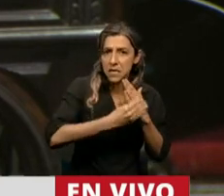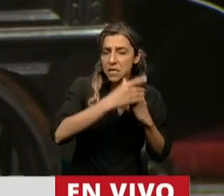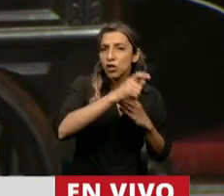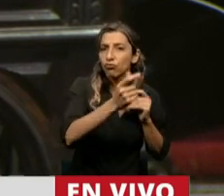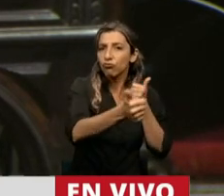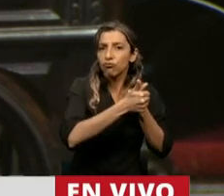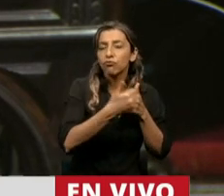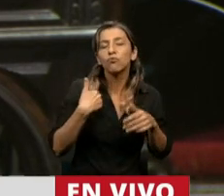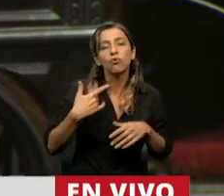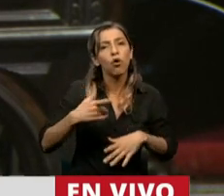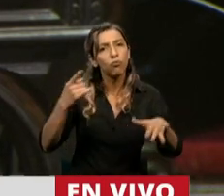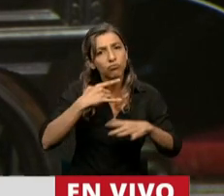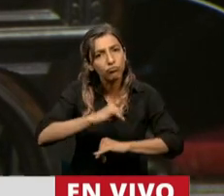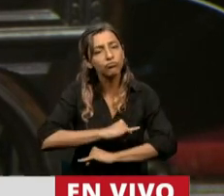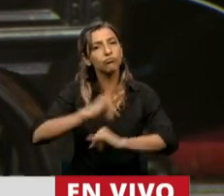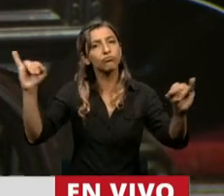anunció